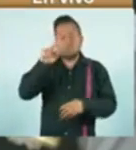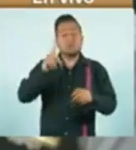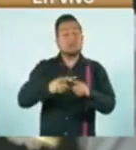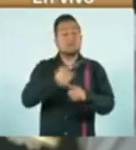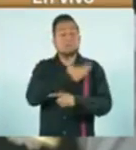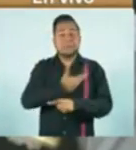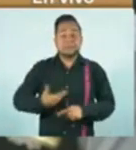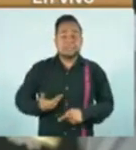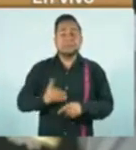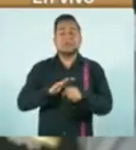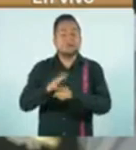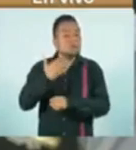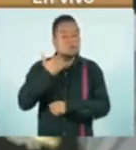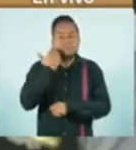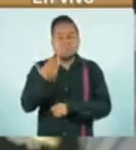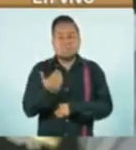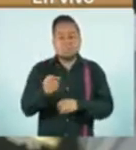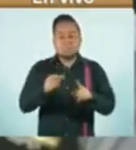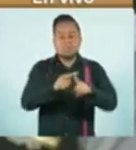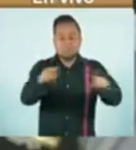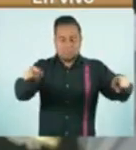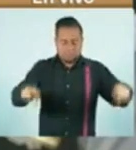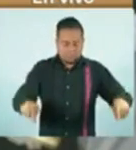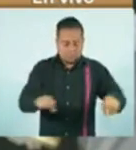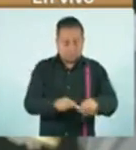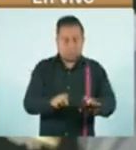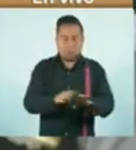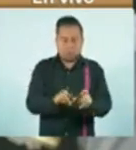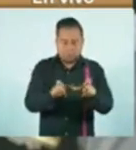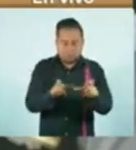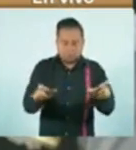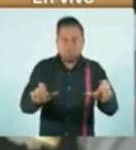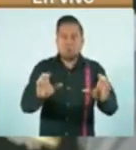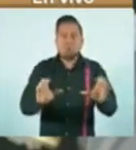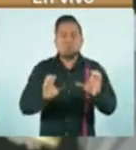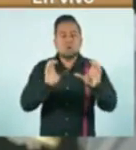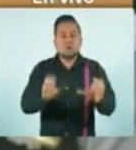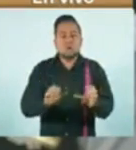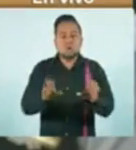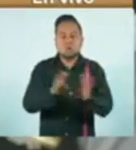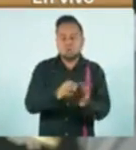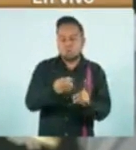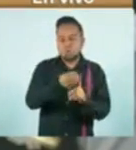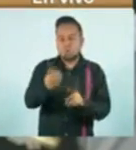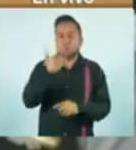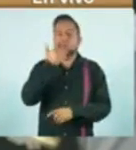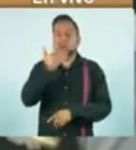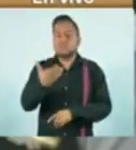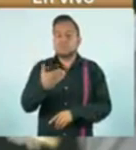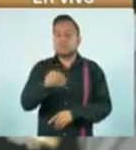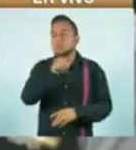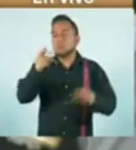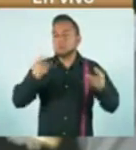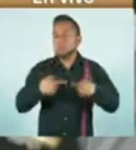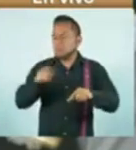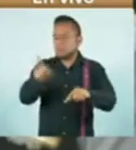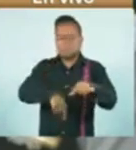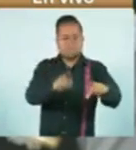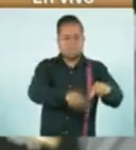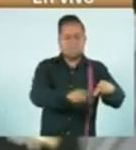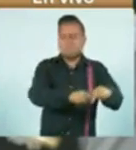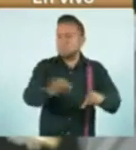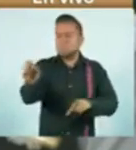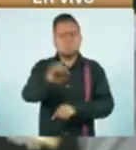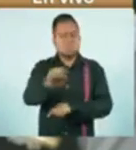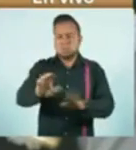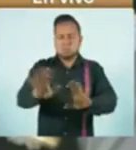presidente únicamente es que este territorio esté protegido, esté cuidado, esté ordenado, que nadie va a ser despojado, que nadie va a